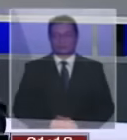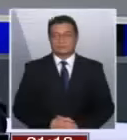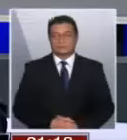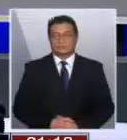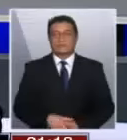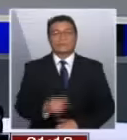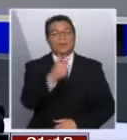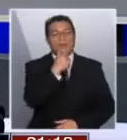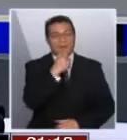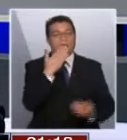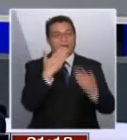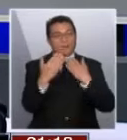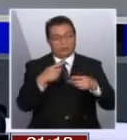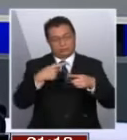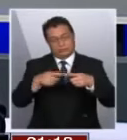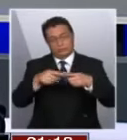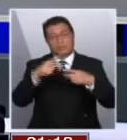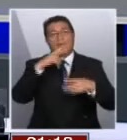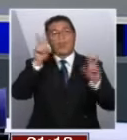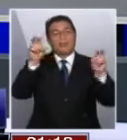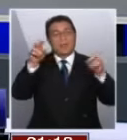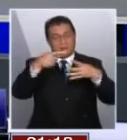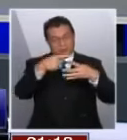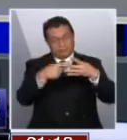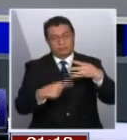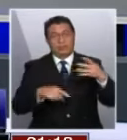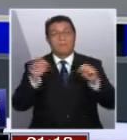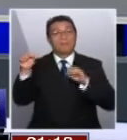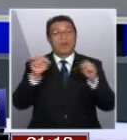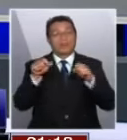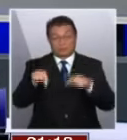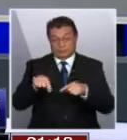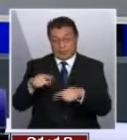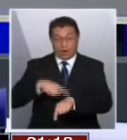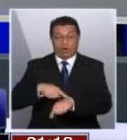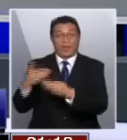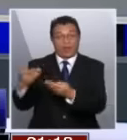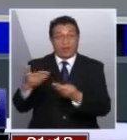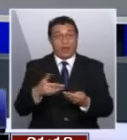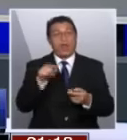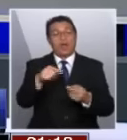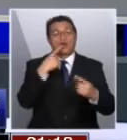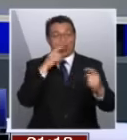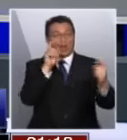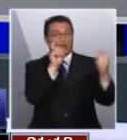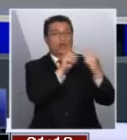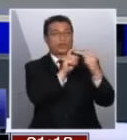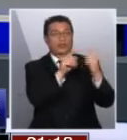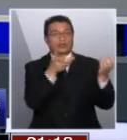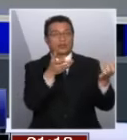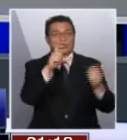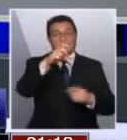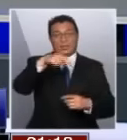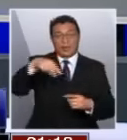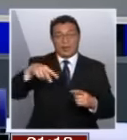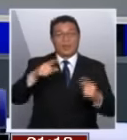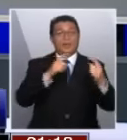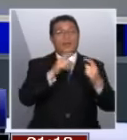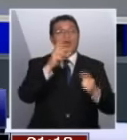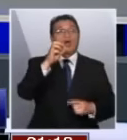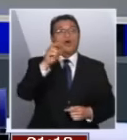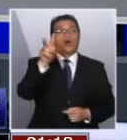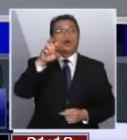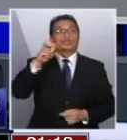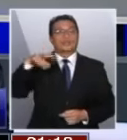queremos hablar de varios temas de la contingencia política y para eso a esta hora conversamos y tomamos contacto en CNN Prime con el senador de